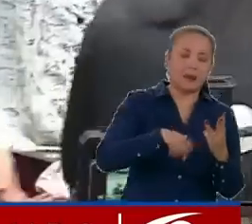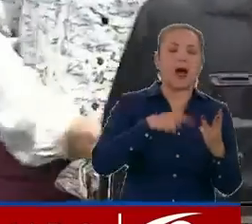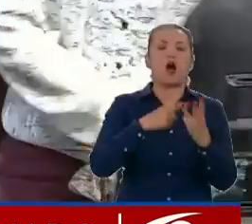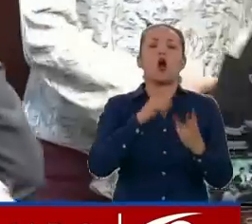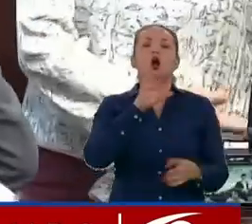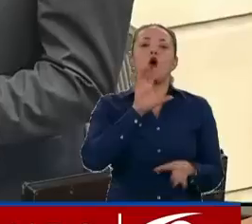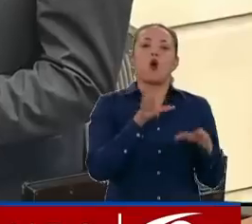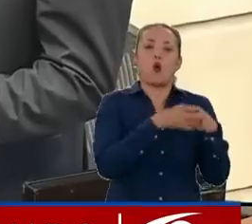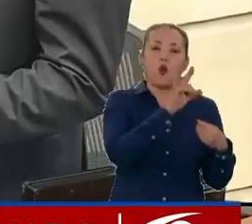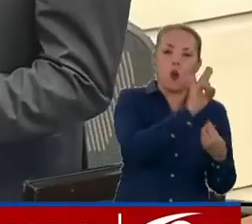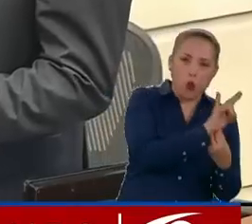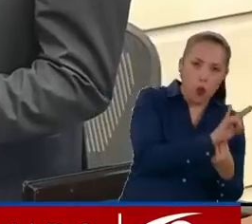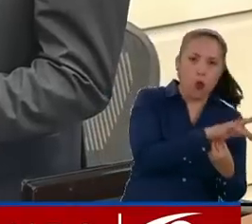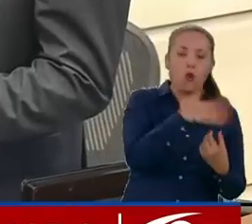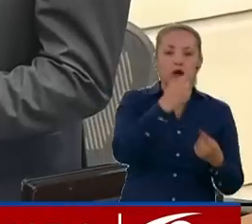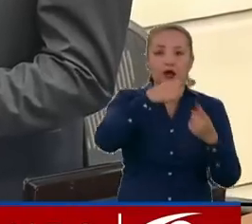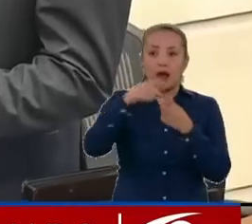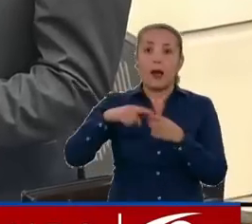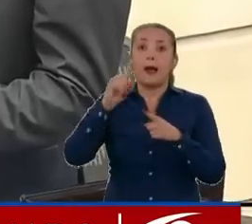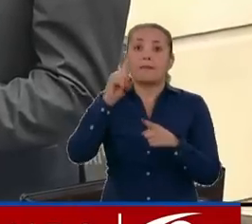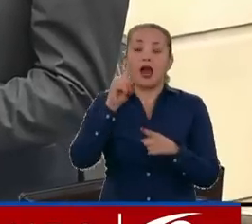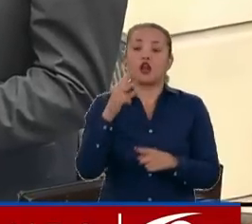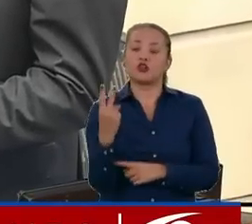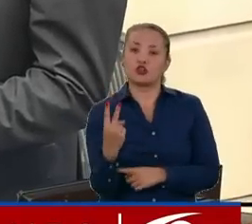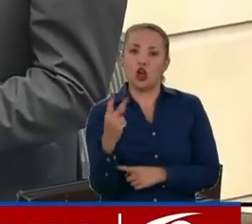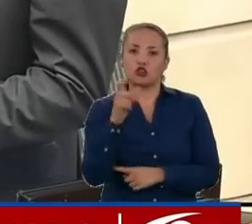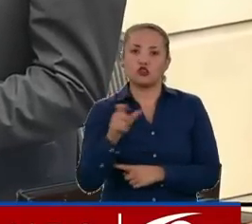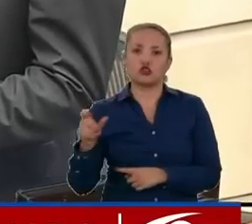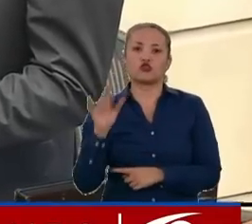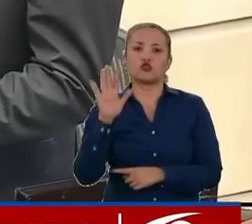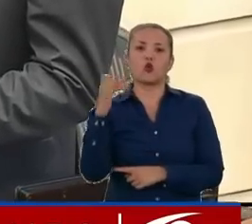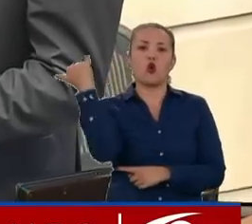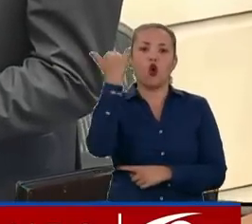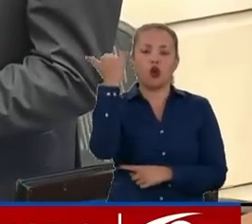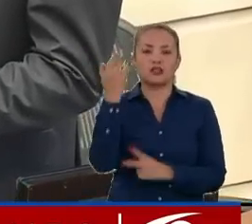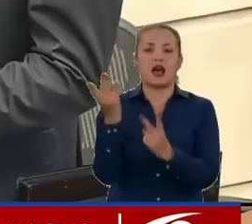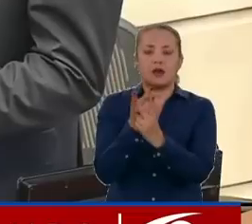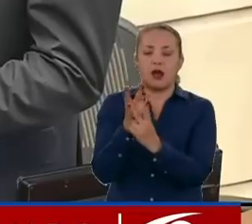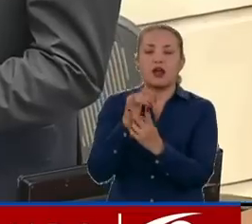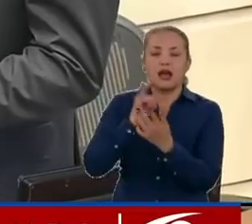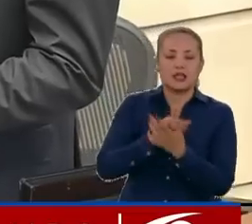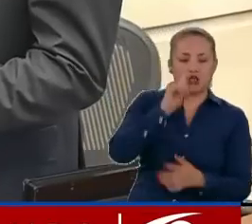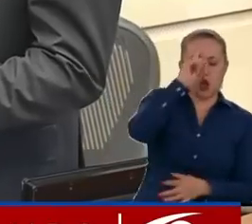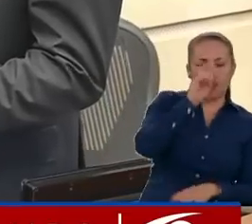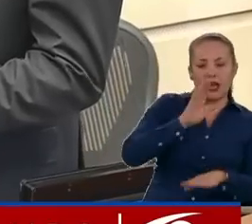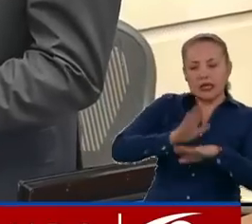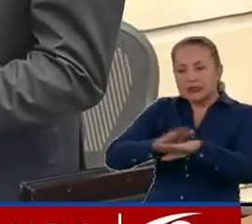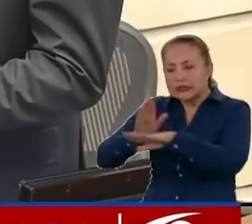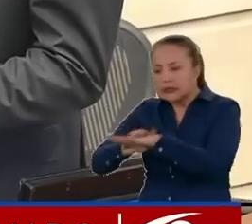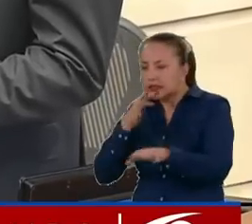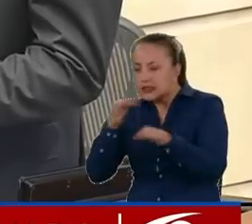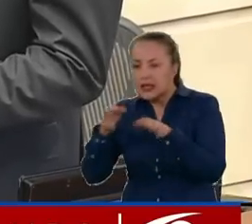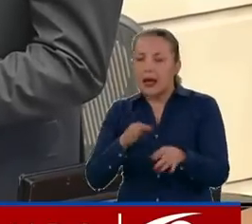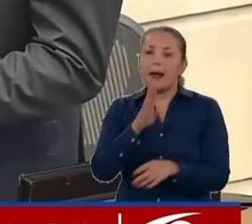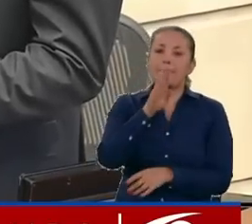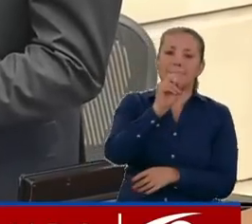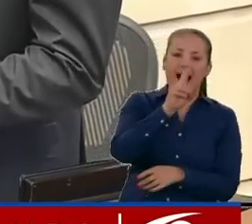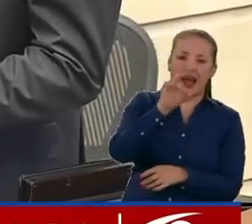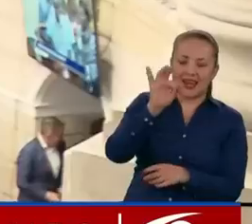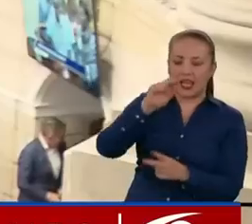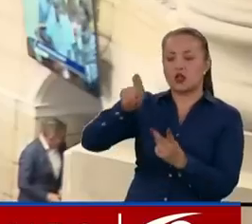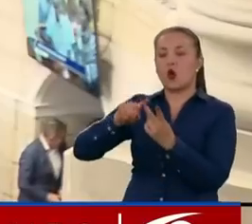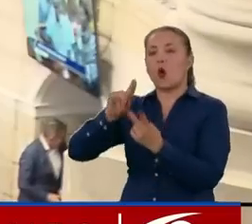pero fueron finalmente dos conservadores convencidos por el gobierno, Carlos Trujillo y Miguel Ángel Barreto, los que dieron